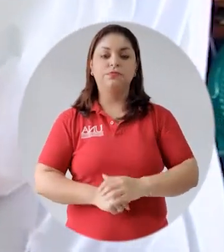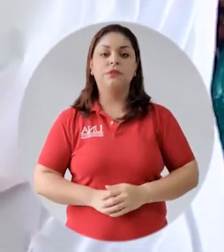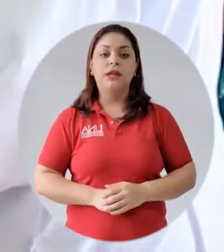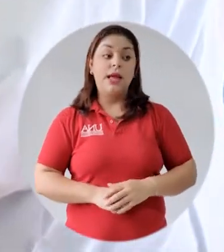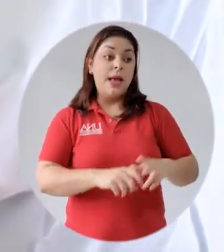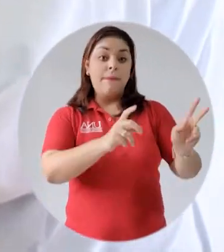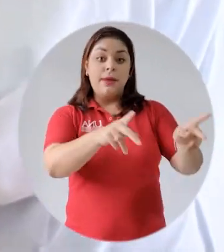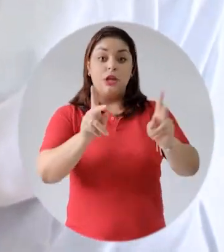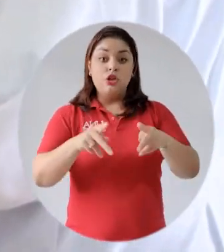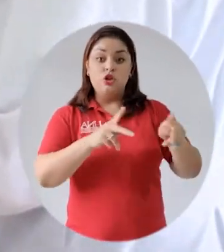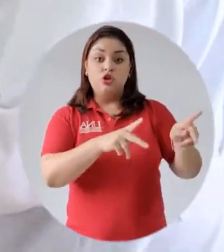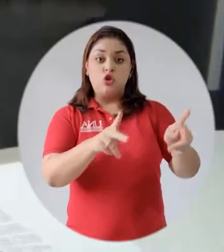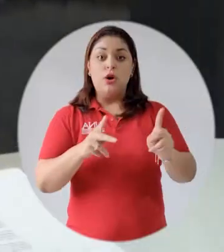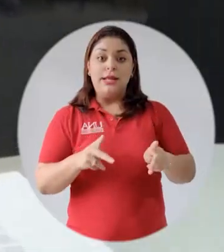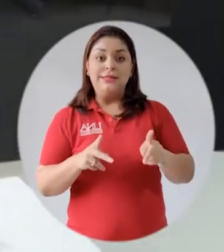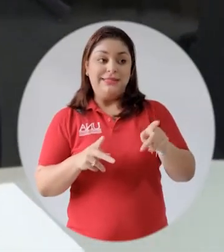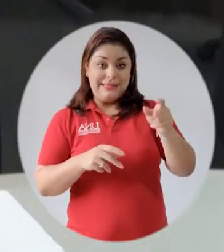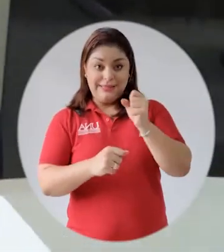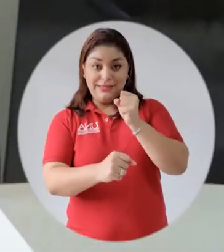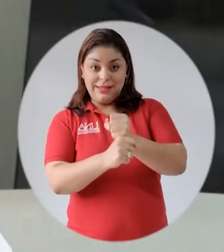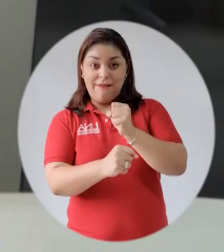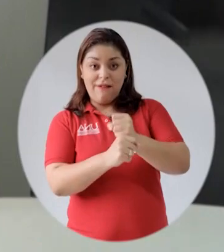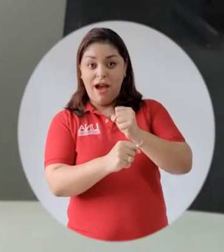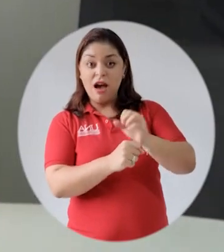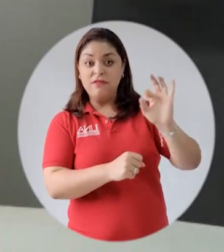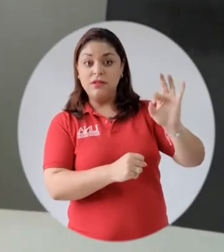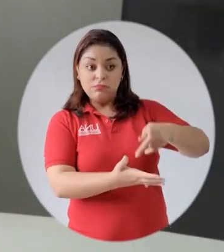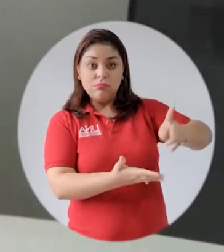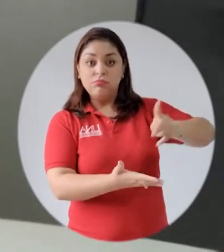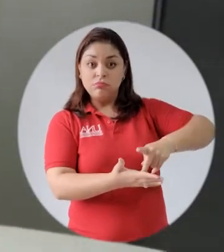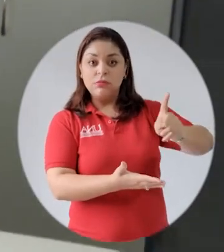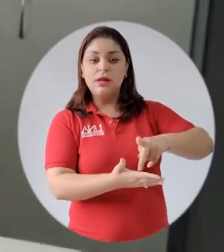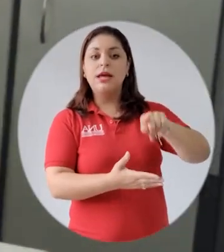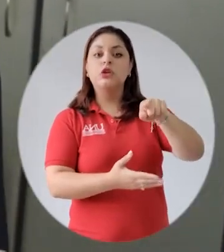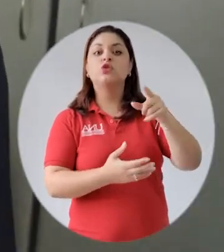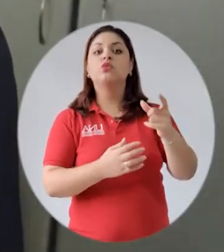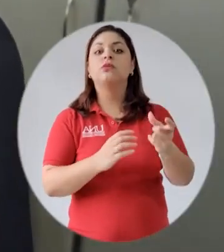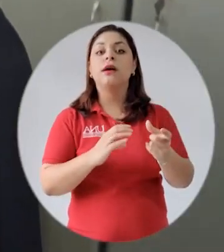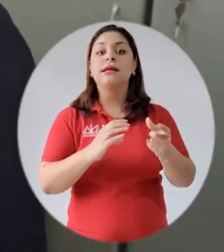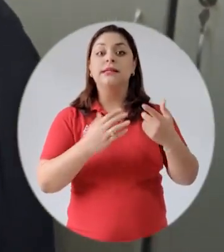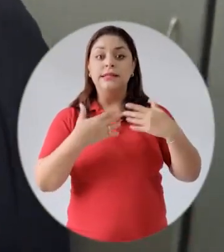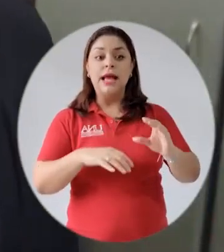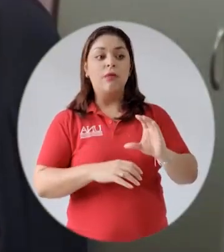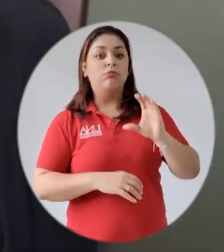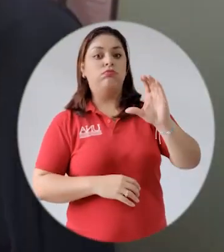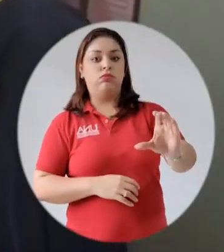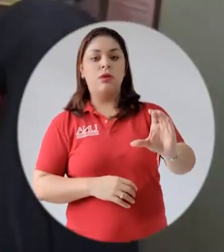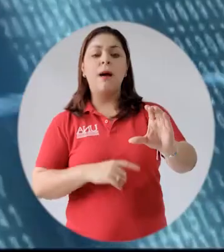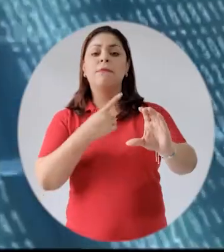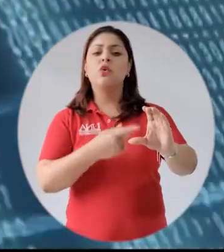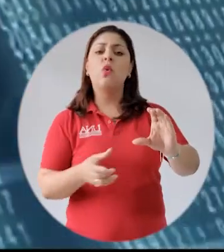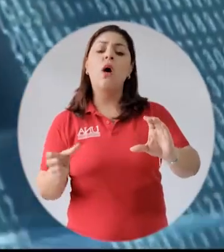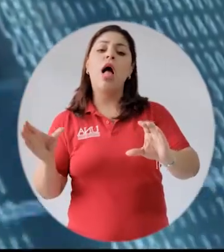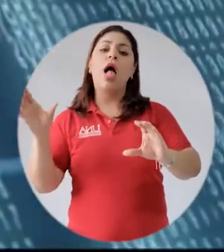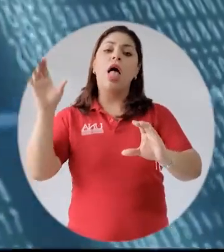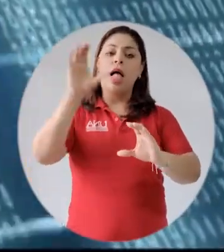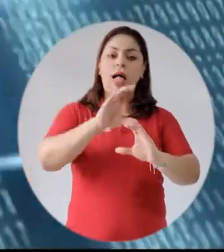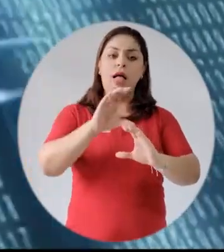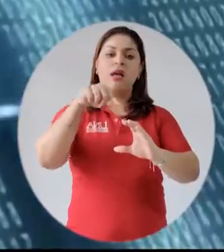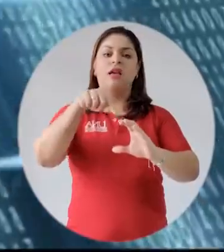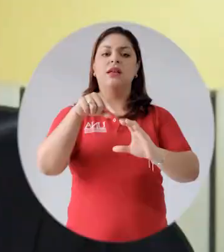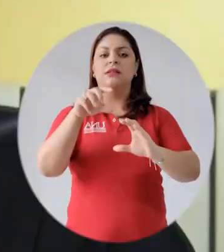esos hombres a determinada actividad, ¿verdad? Y también hablamos luego del tiempo social, que es un tiempo como más global de